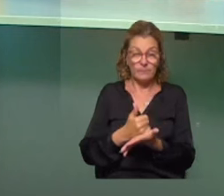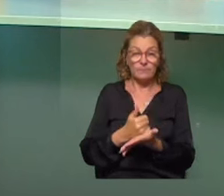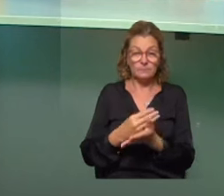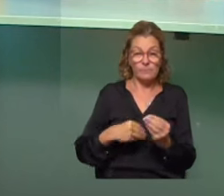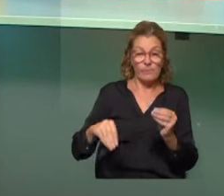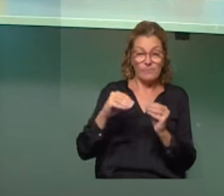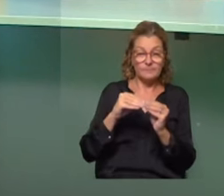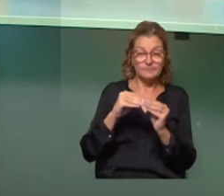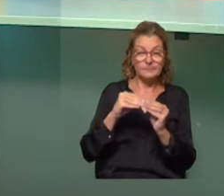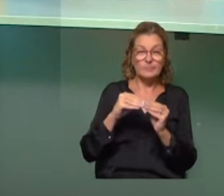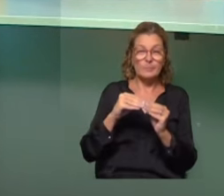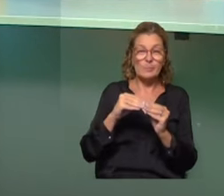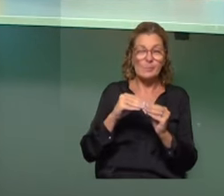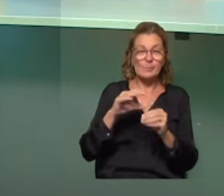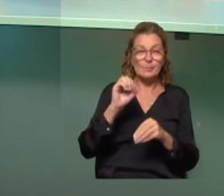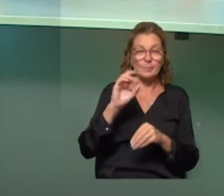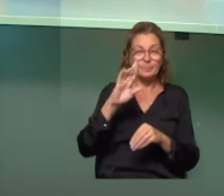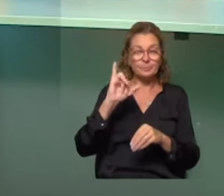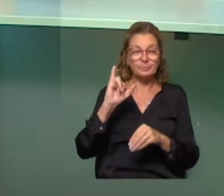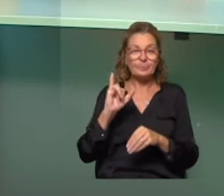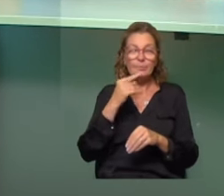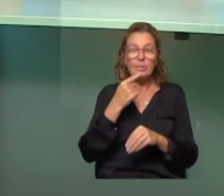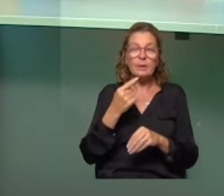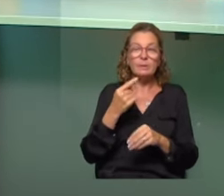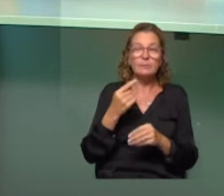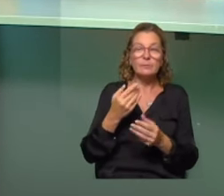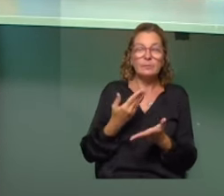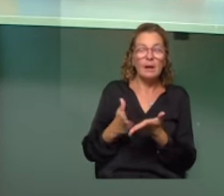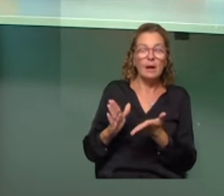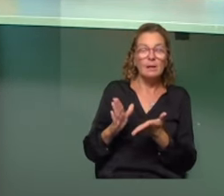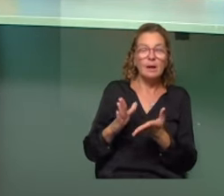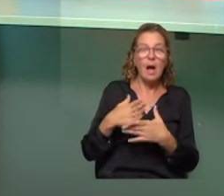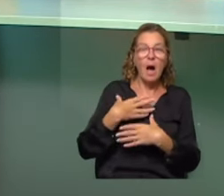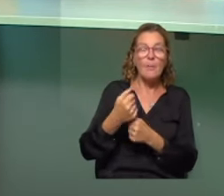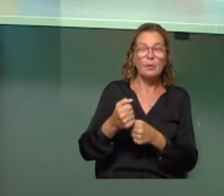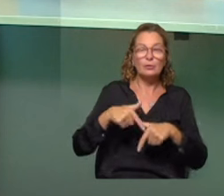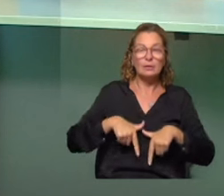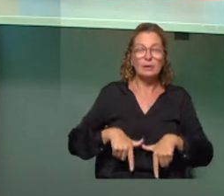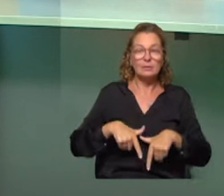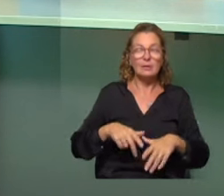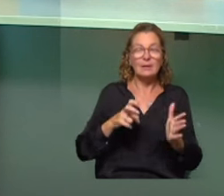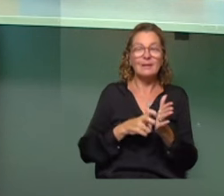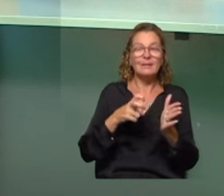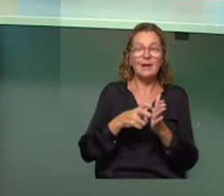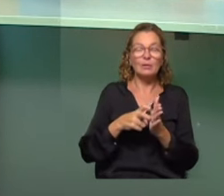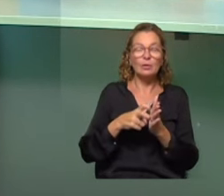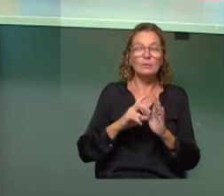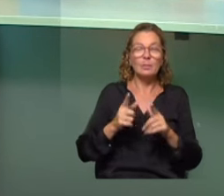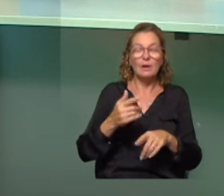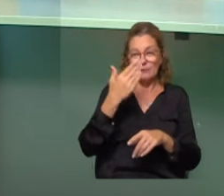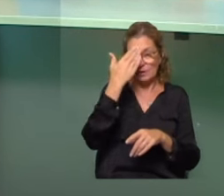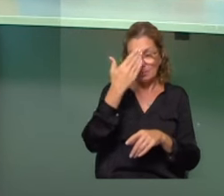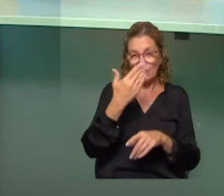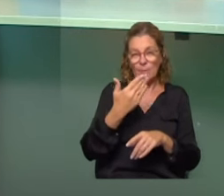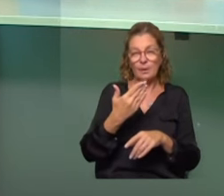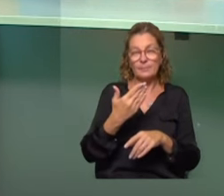sumó a la candidatura de Yamandú Orsi tras quitarle el apoyo al intendente salteño y precandidato del Frente